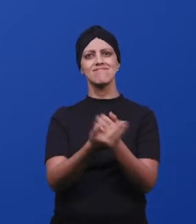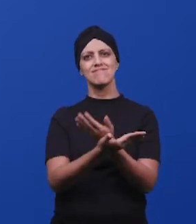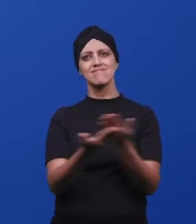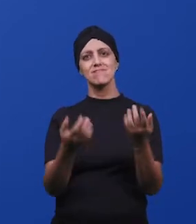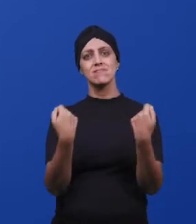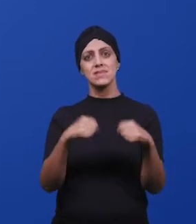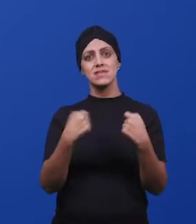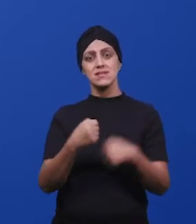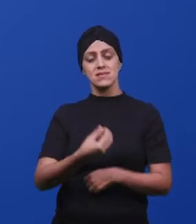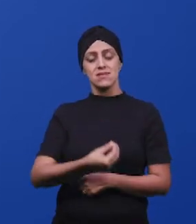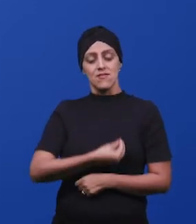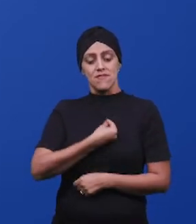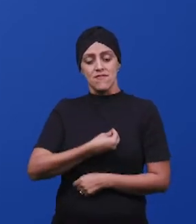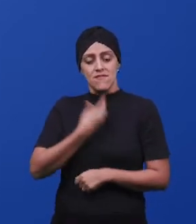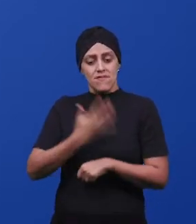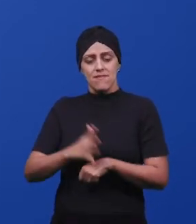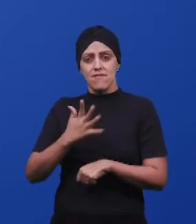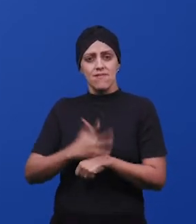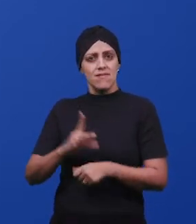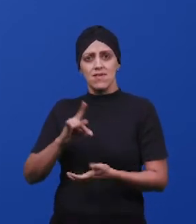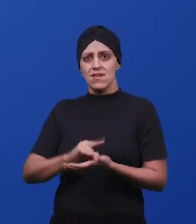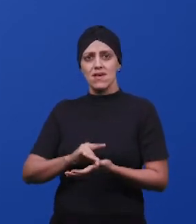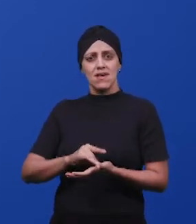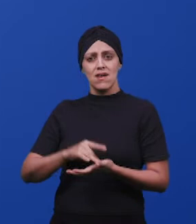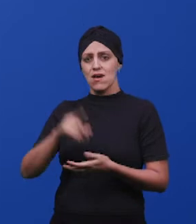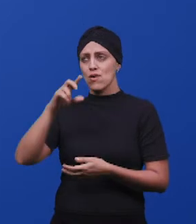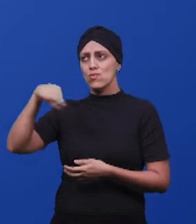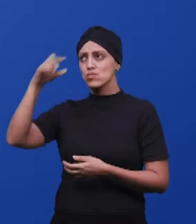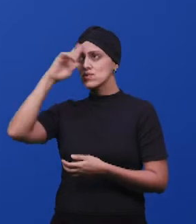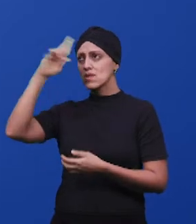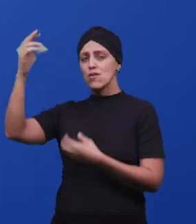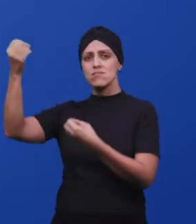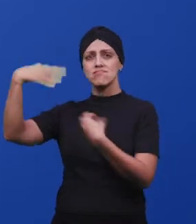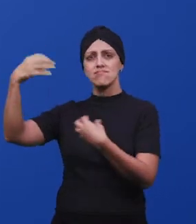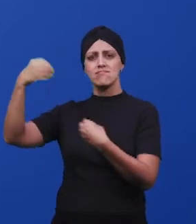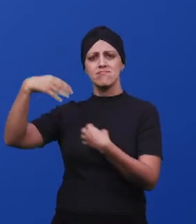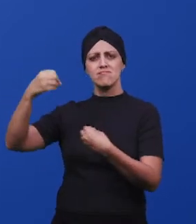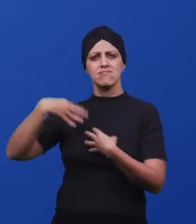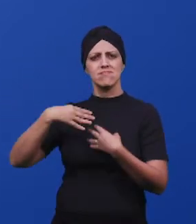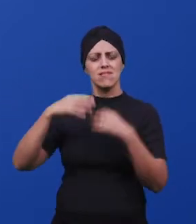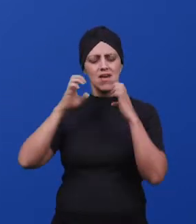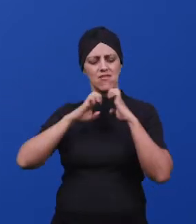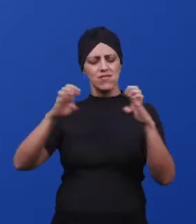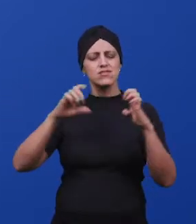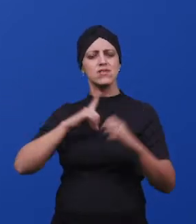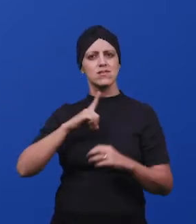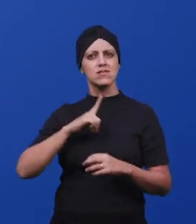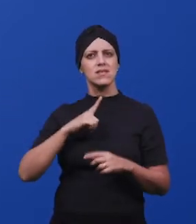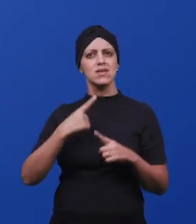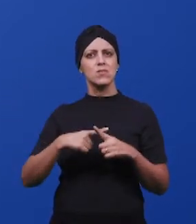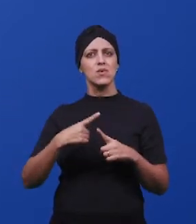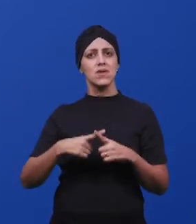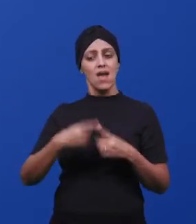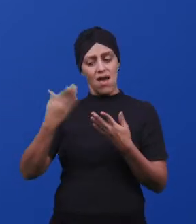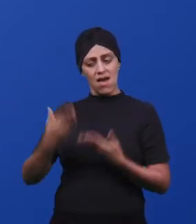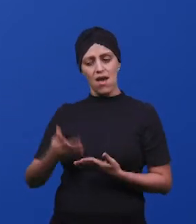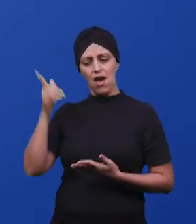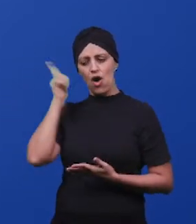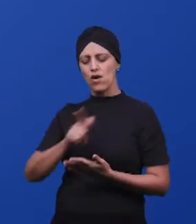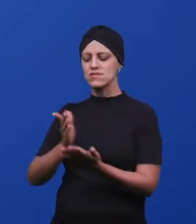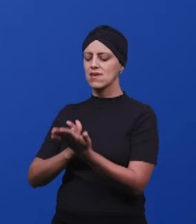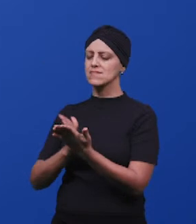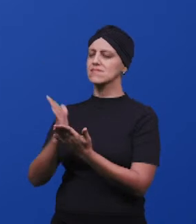Amén, hermanos. También, hermanos, tenemos que vivir las enseñanzas, el Evangelio de Cristo, pues solo